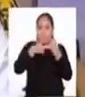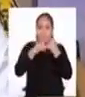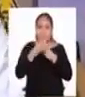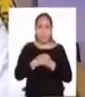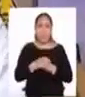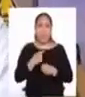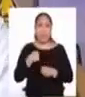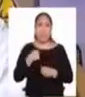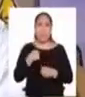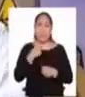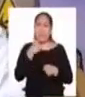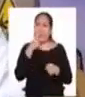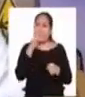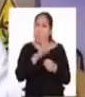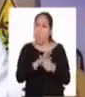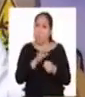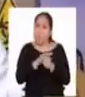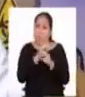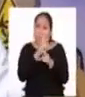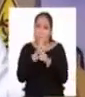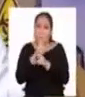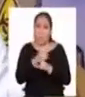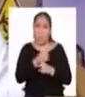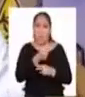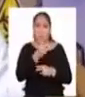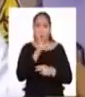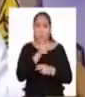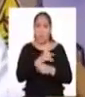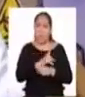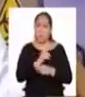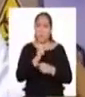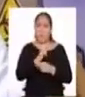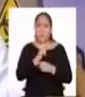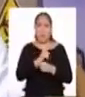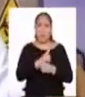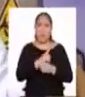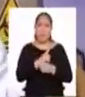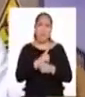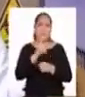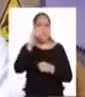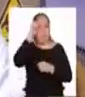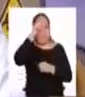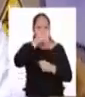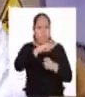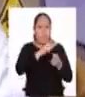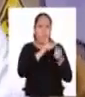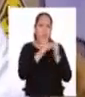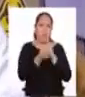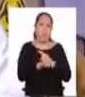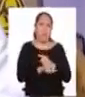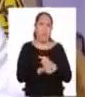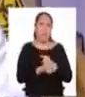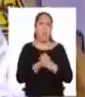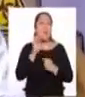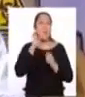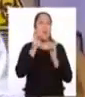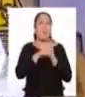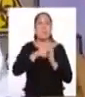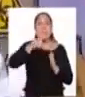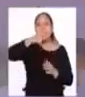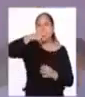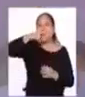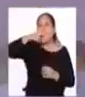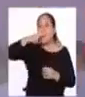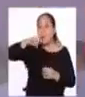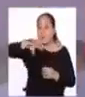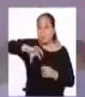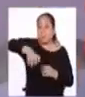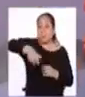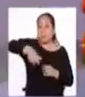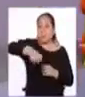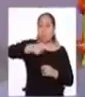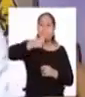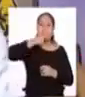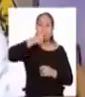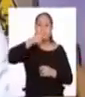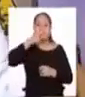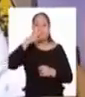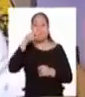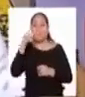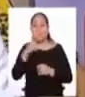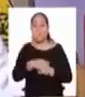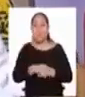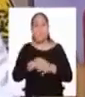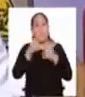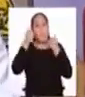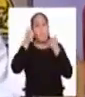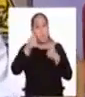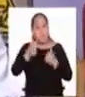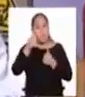ahora prometo cuidar más el agua. De hecho, no cuesta mucho cambiar algunos hábitos, ¿no? Como por ejemplo, cuando me cepillo los dientes, cerraré el grifo. Qué